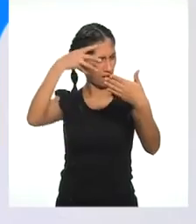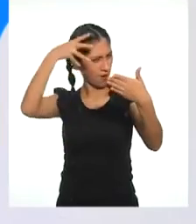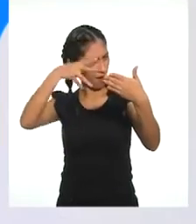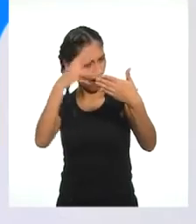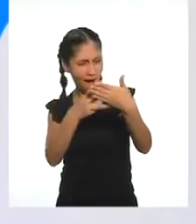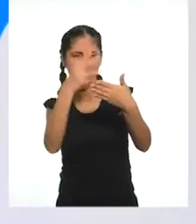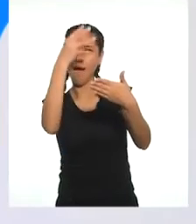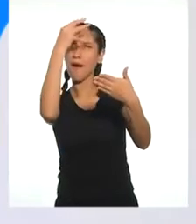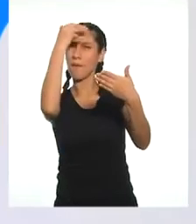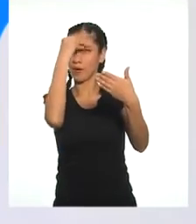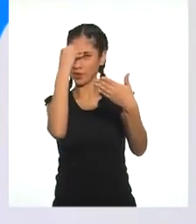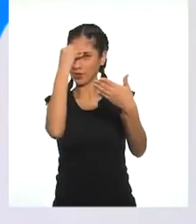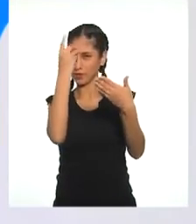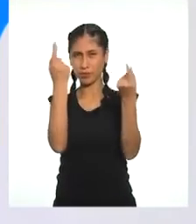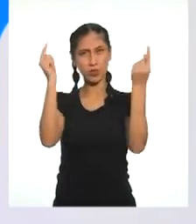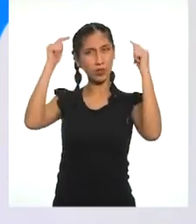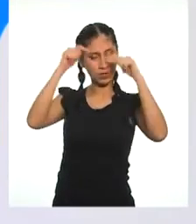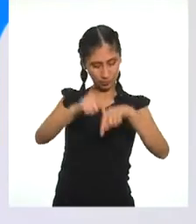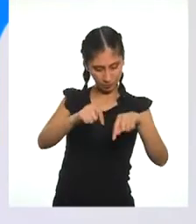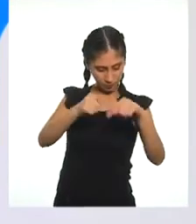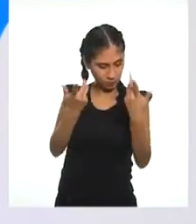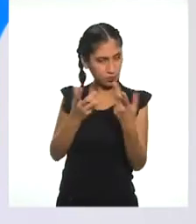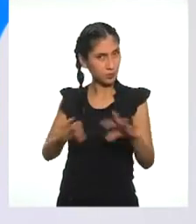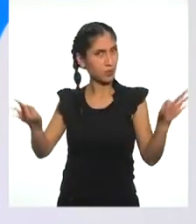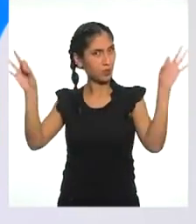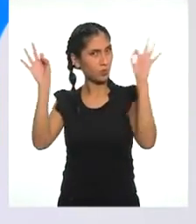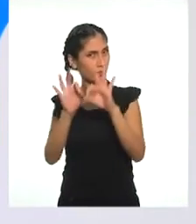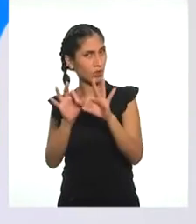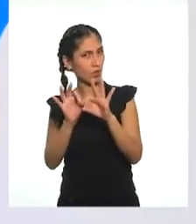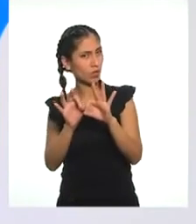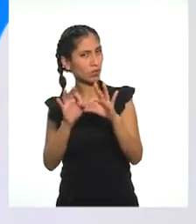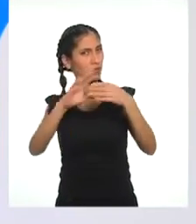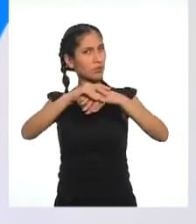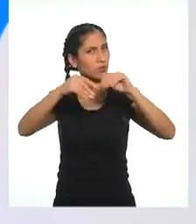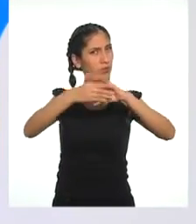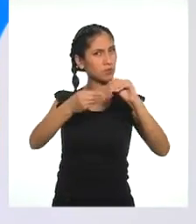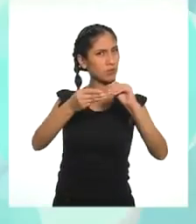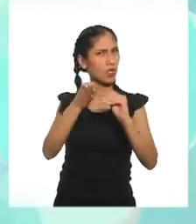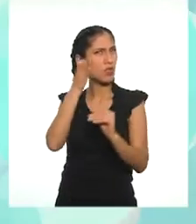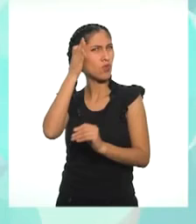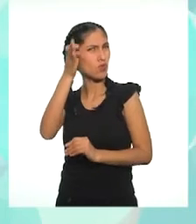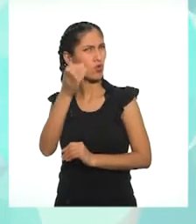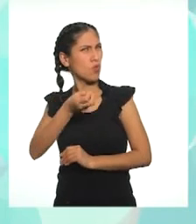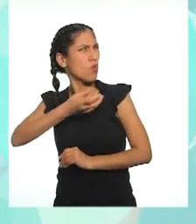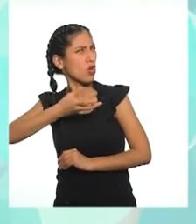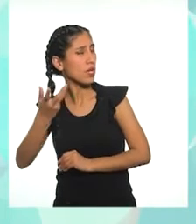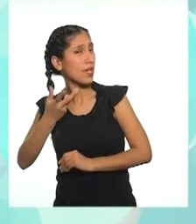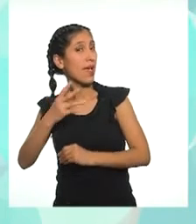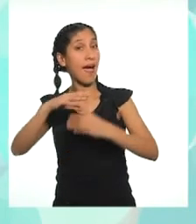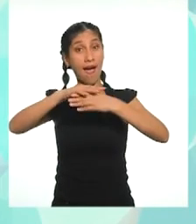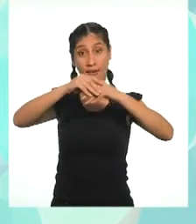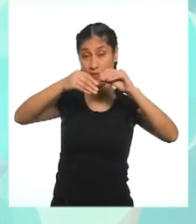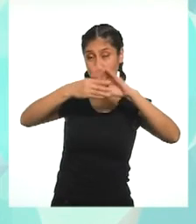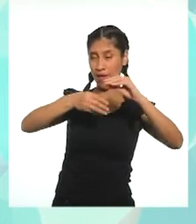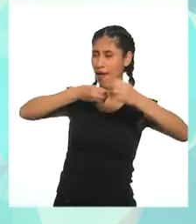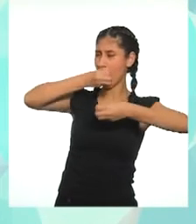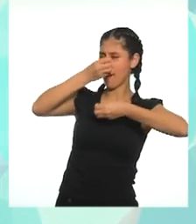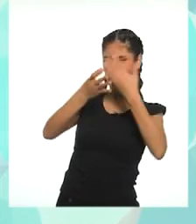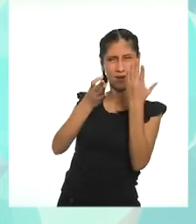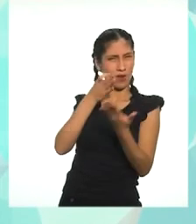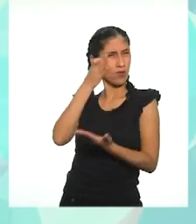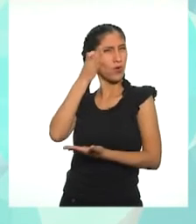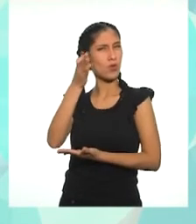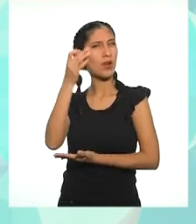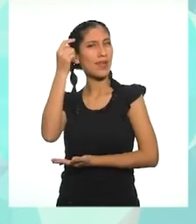aprender, pero en este caso, ¿por qué sería importante narrar el futuro? Narrar el futuro es pensar en